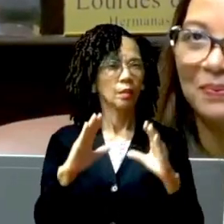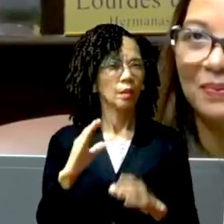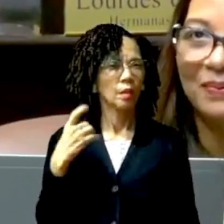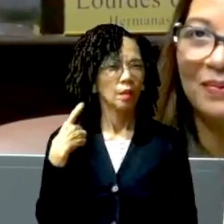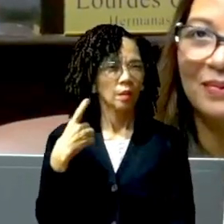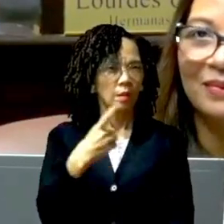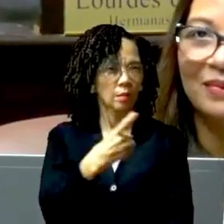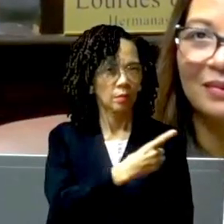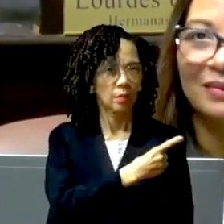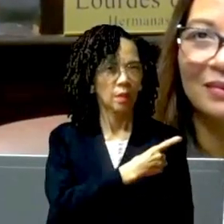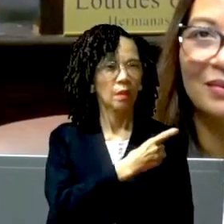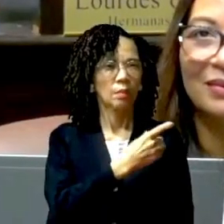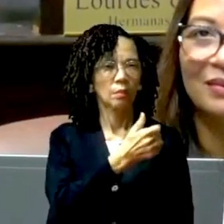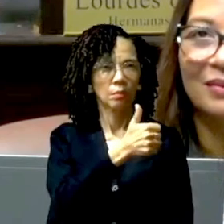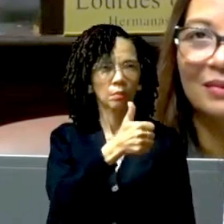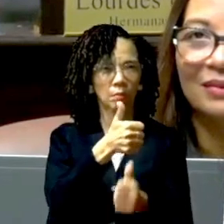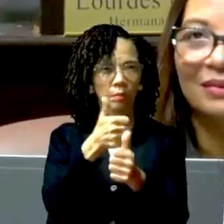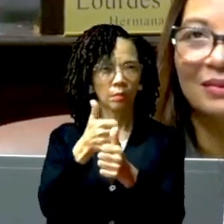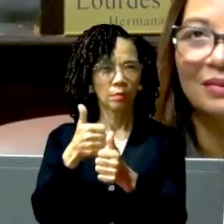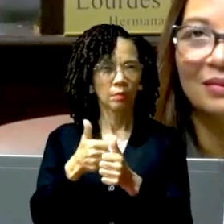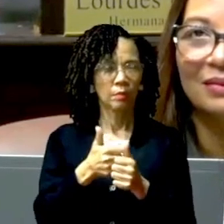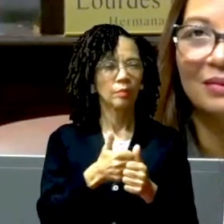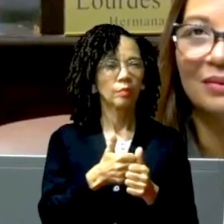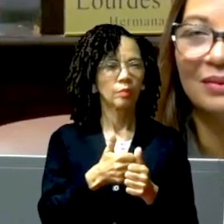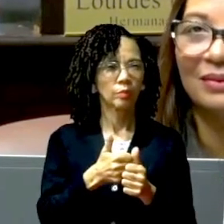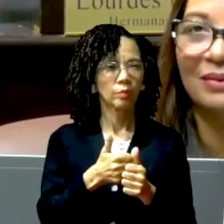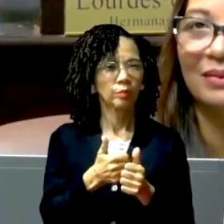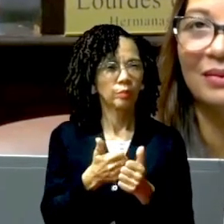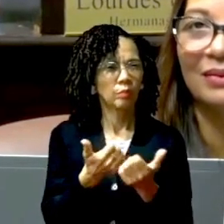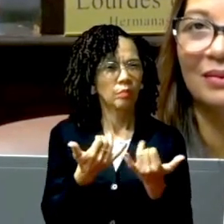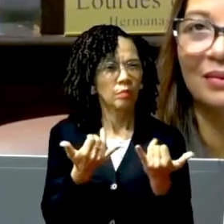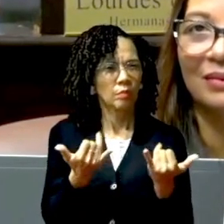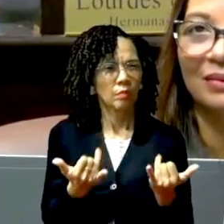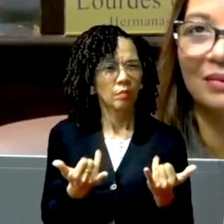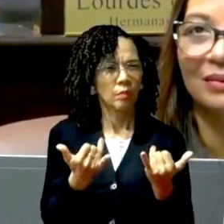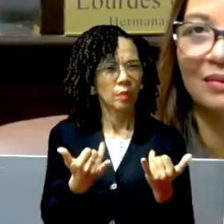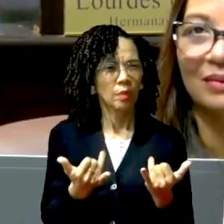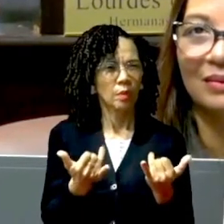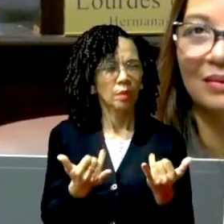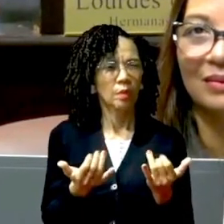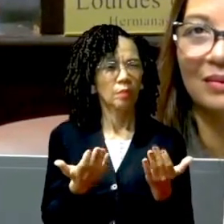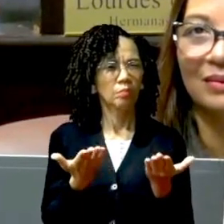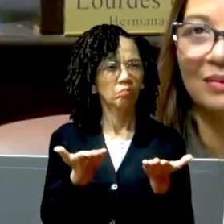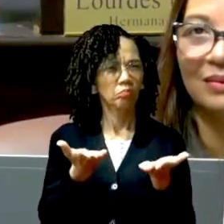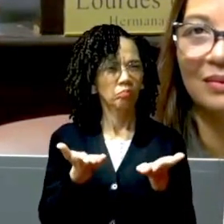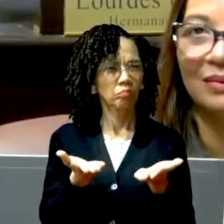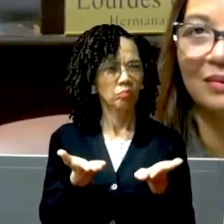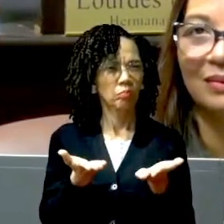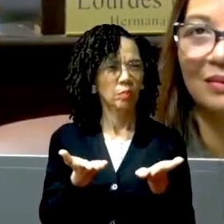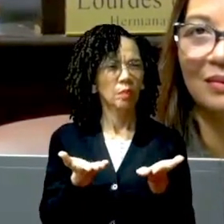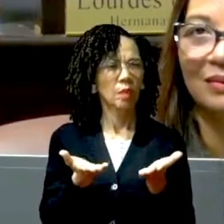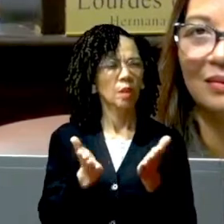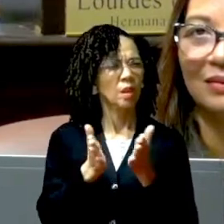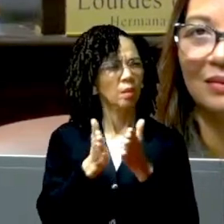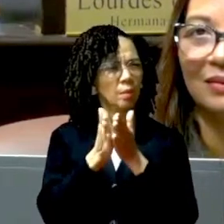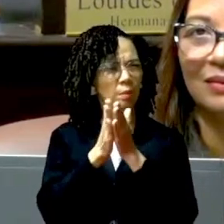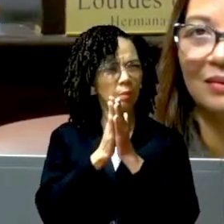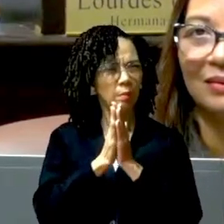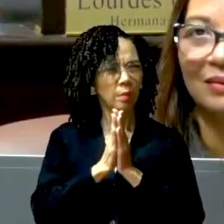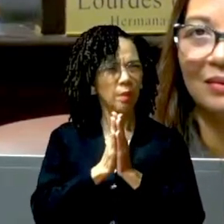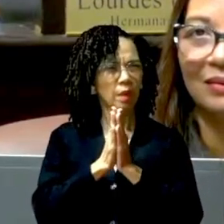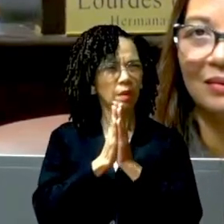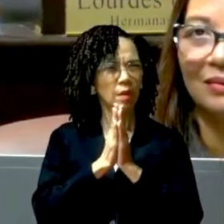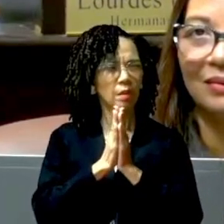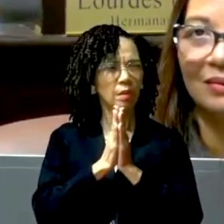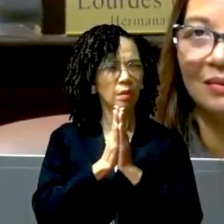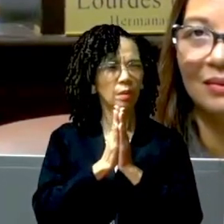diputadas y diputados. En este momento estoy aquí para pedir un minuto